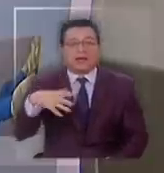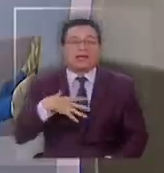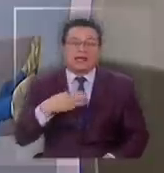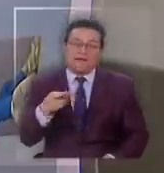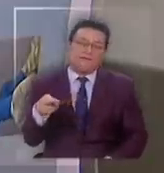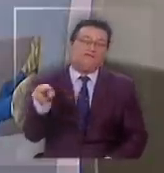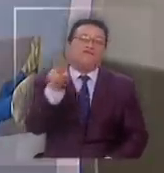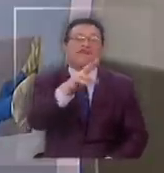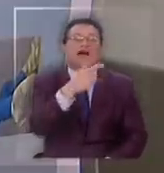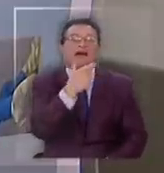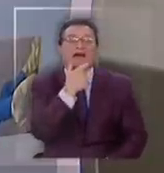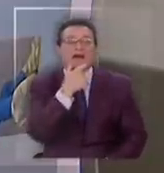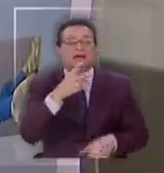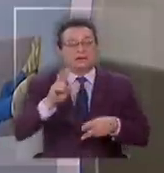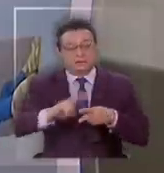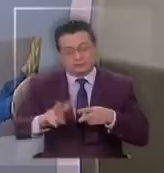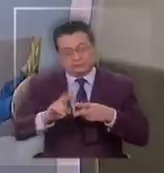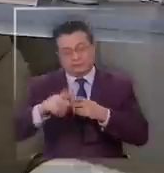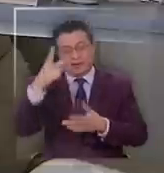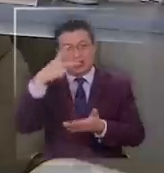Inglaterra y prepararse para el año